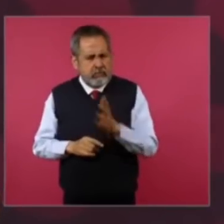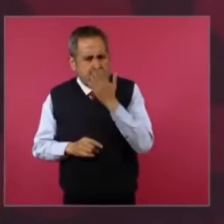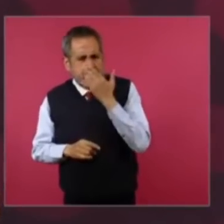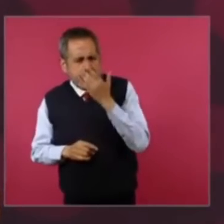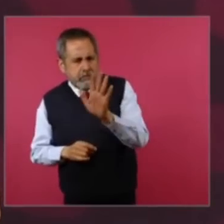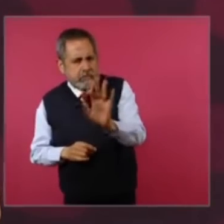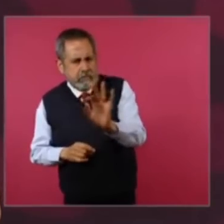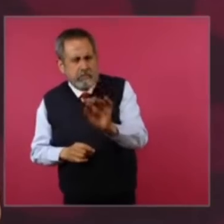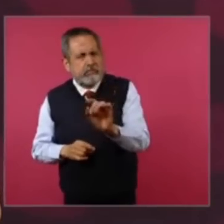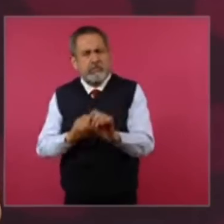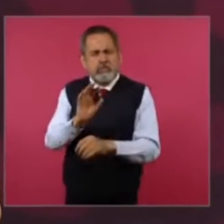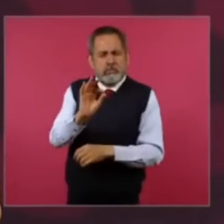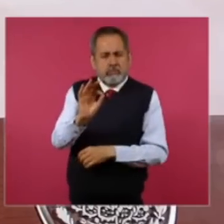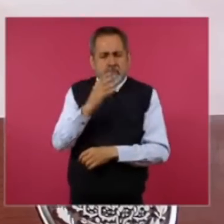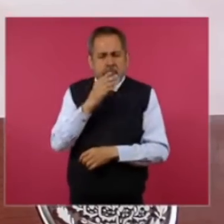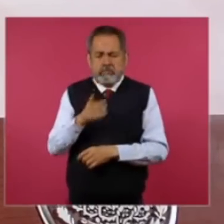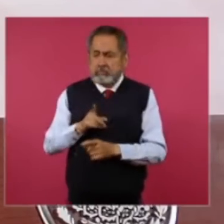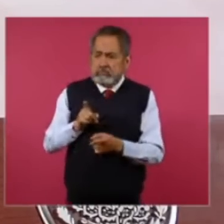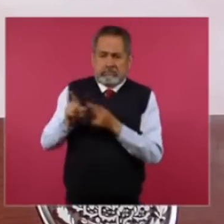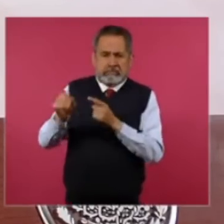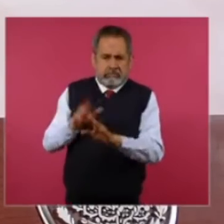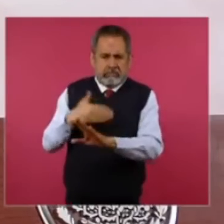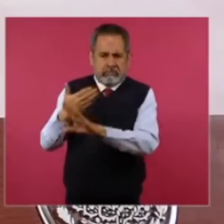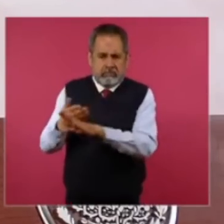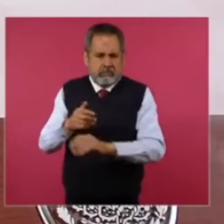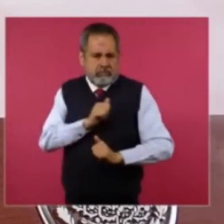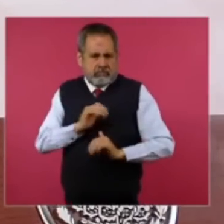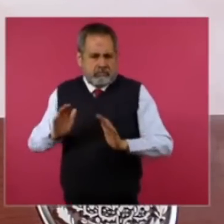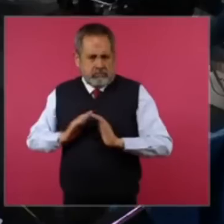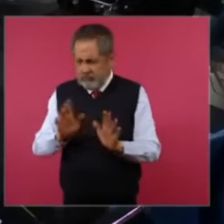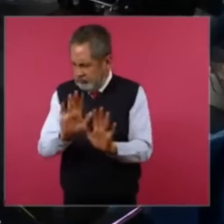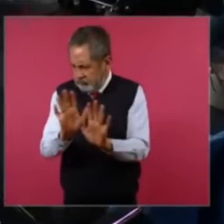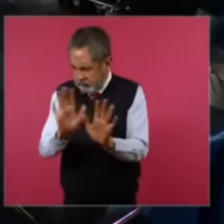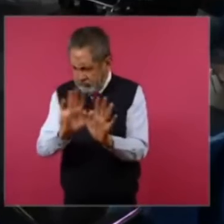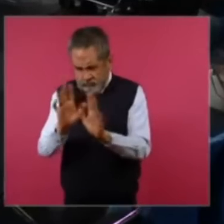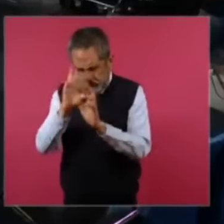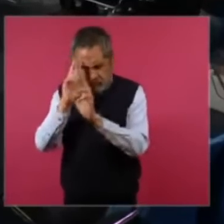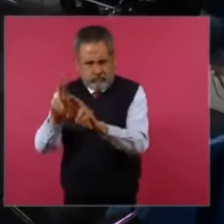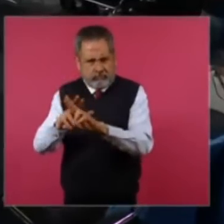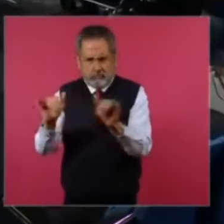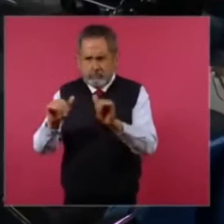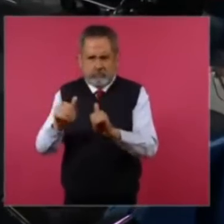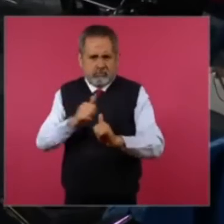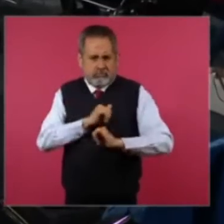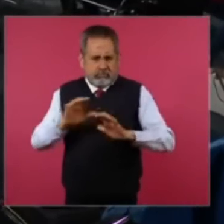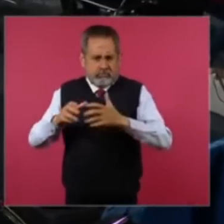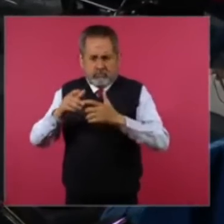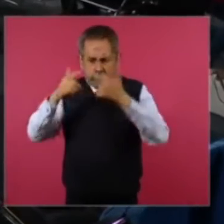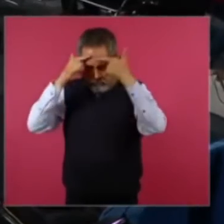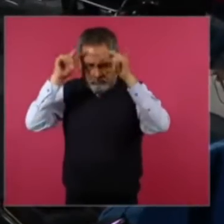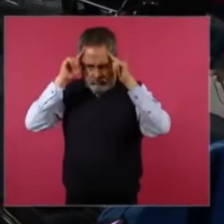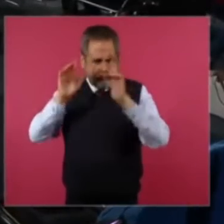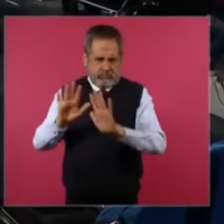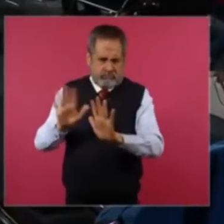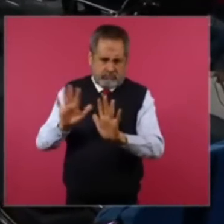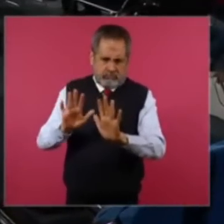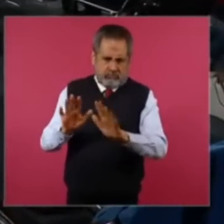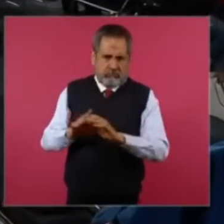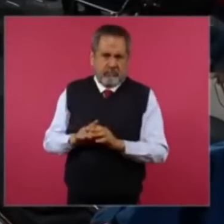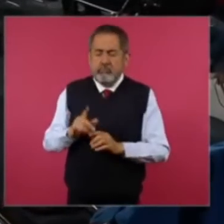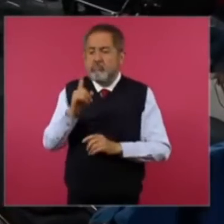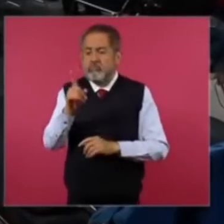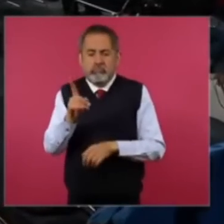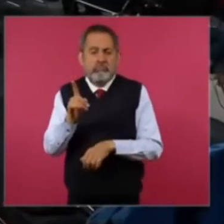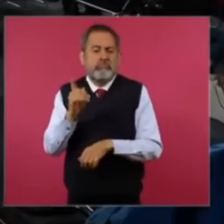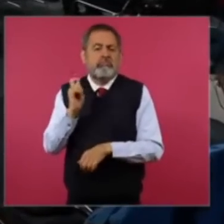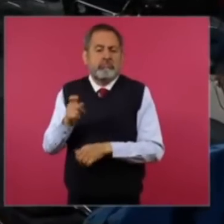el presidente se da tremendo agarrón con el periodista Ernesto Ledesma, que defiende a los organismos de defensa